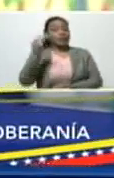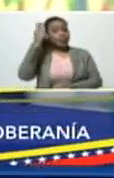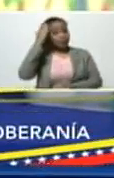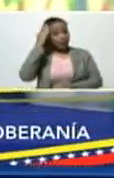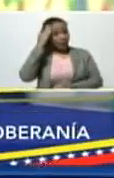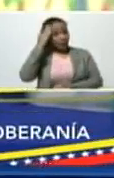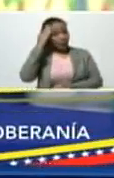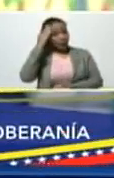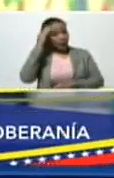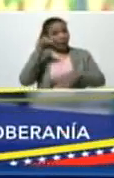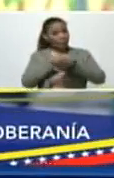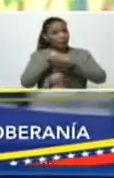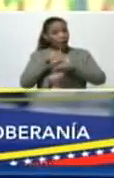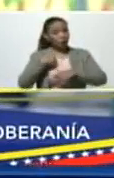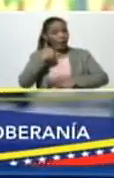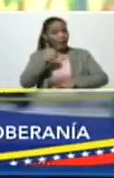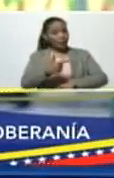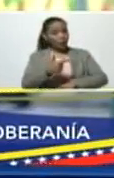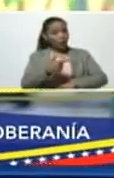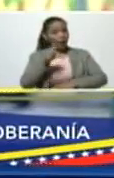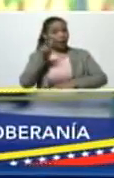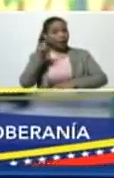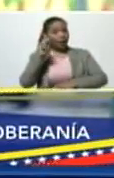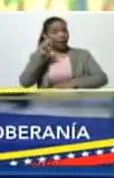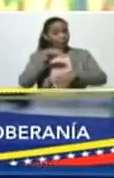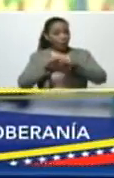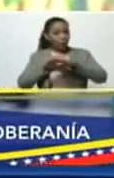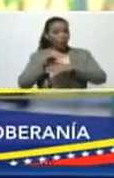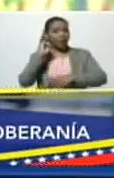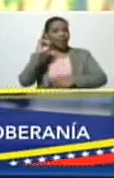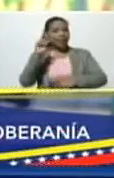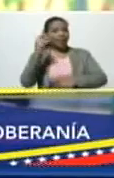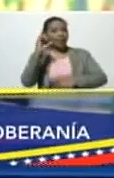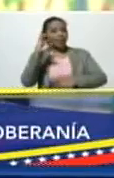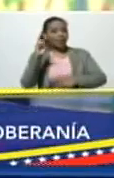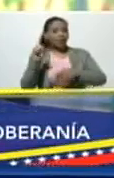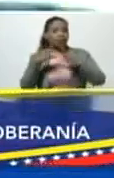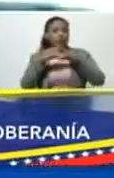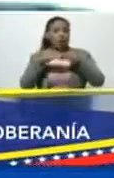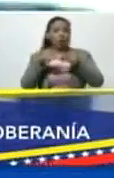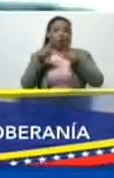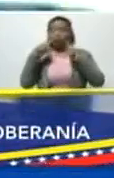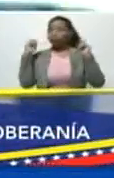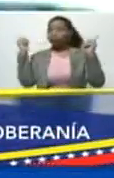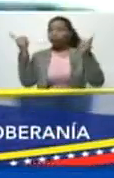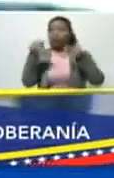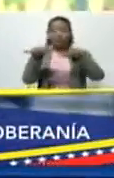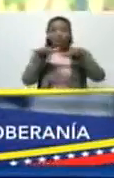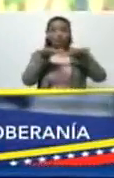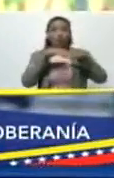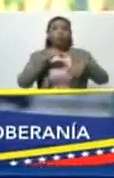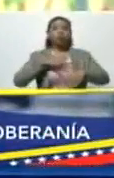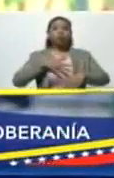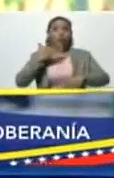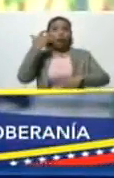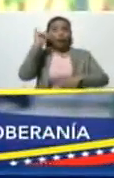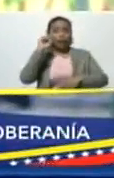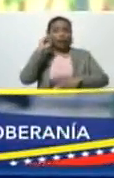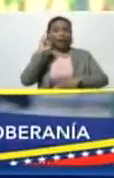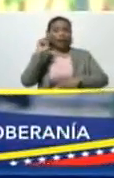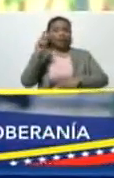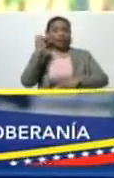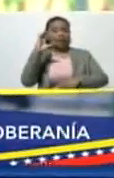dicho, veo que el IBIT está bello, todas sus instalaciones, sus alrededores, y puede contar el IBIT